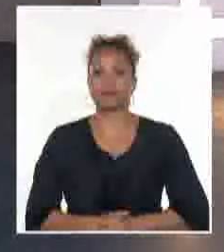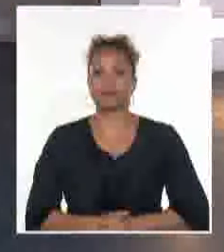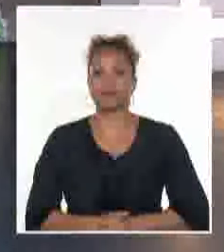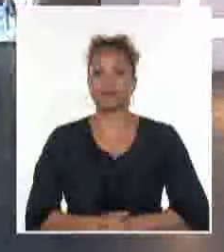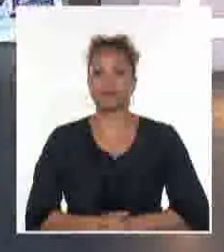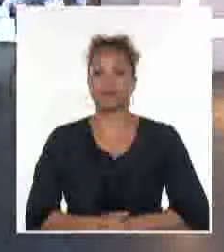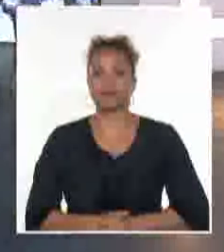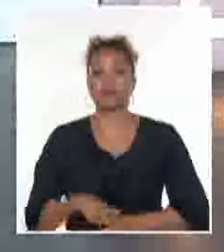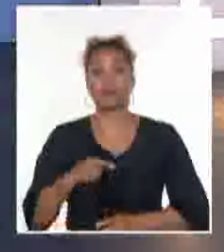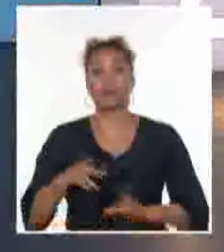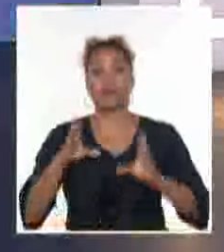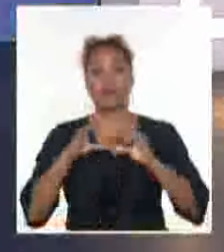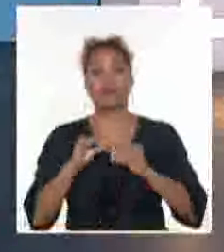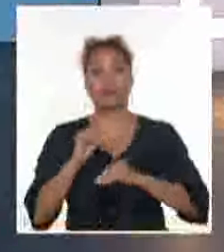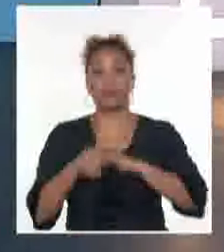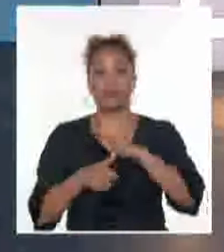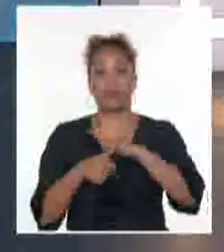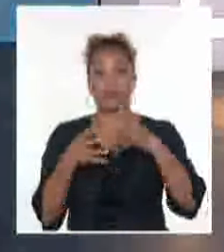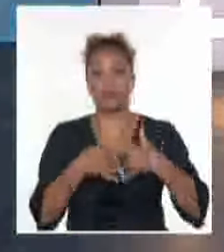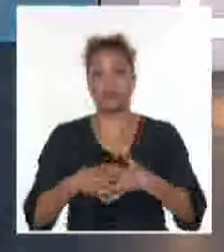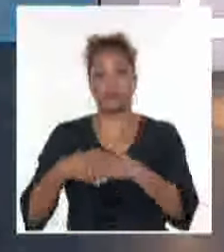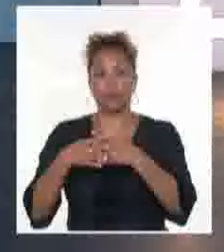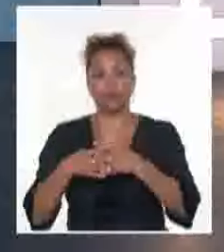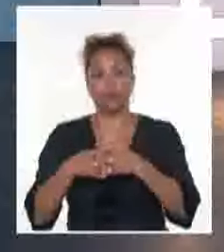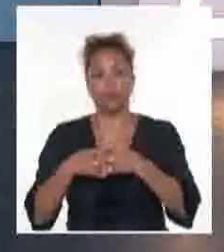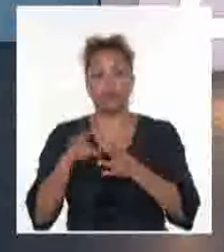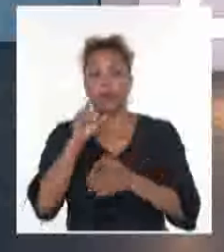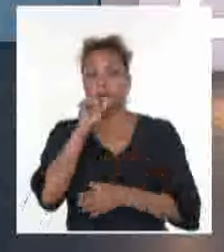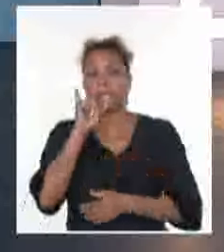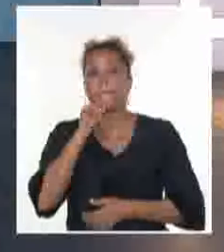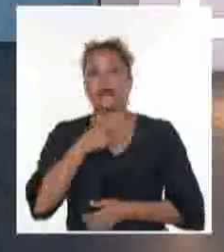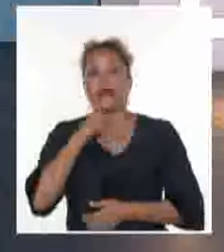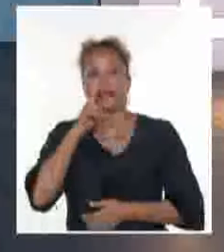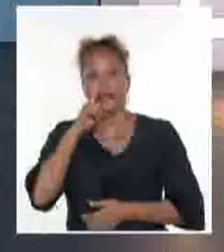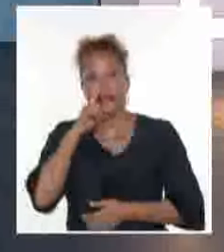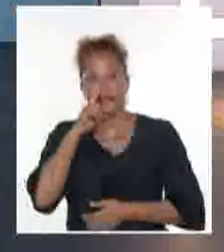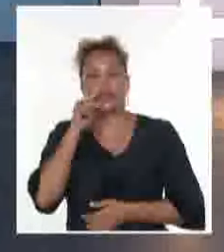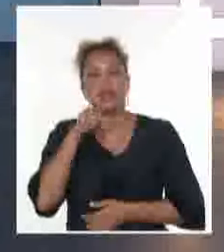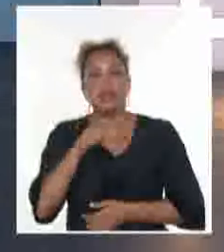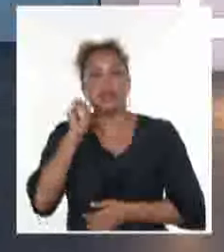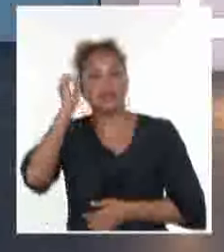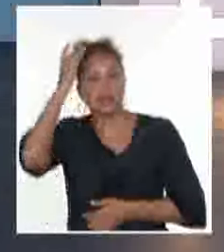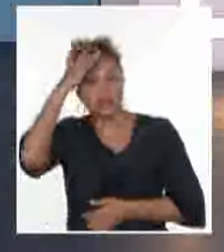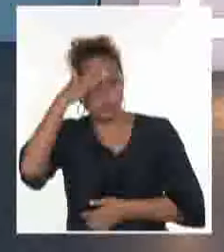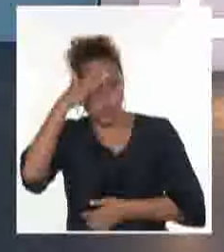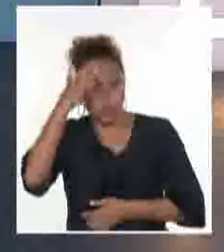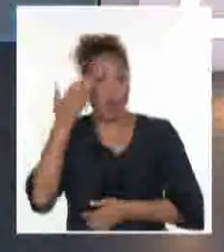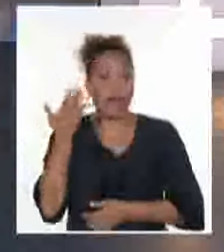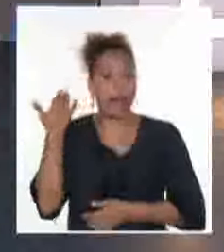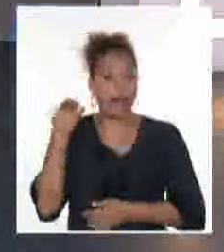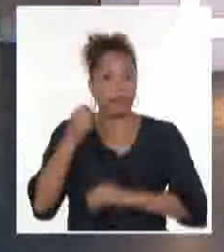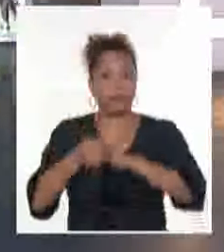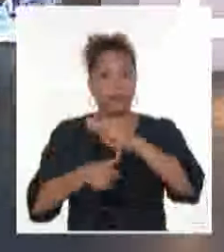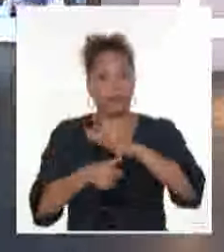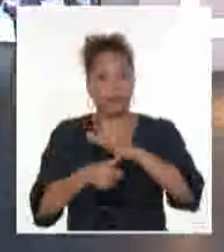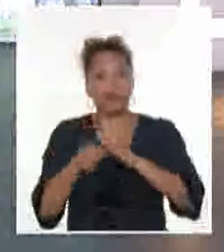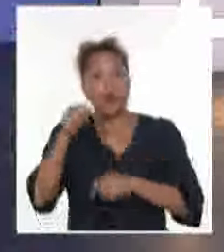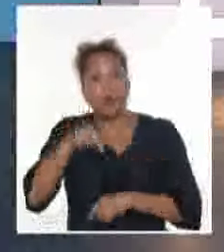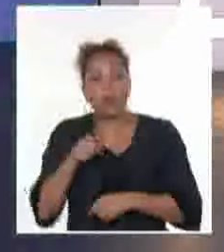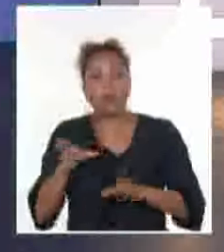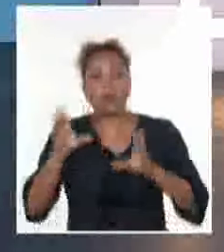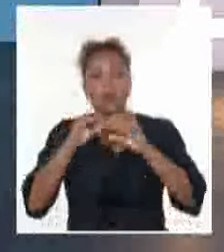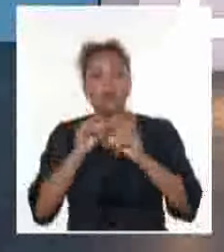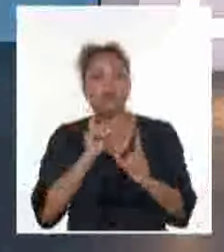Esta noche Joe Biden y Donald Trump se ven cara a cara por primera vez en casi 4 años durante un debate televisado entre ambos candidatos a la